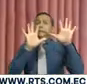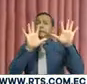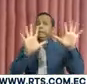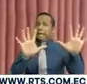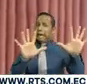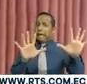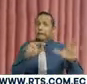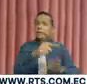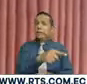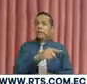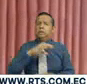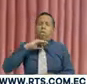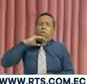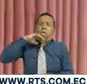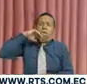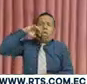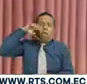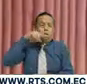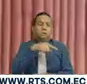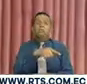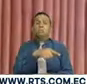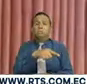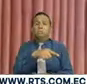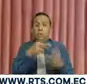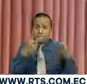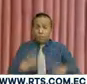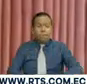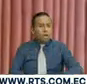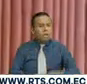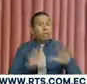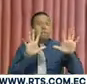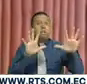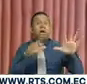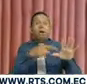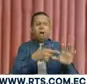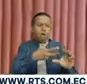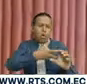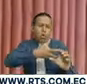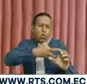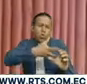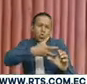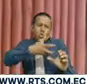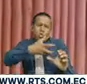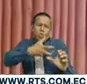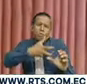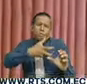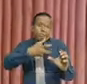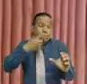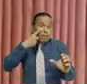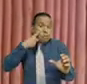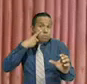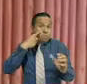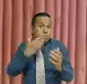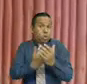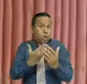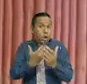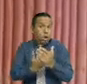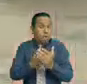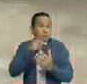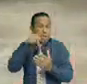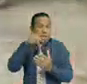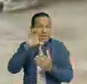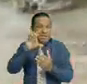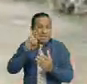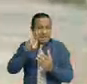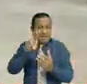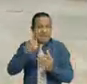que tenían fiebre y a estos 10 se accedió a realizar el respectivo prueba del PCR.